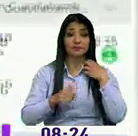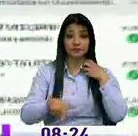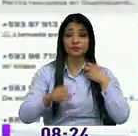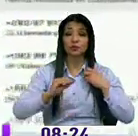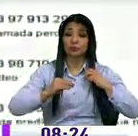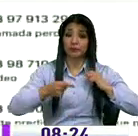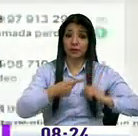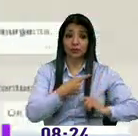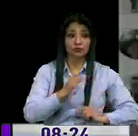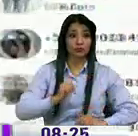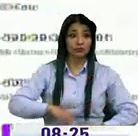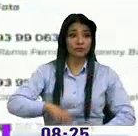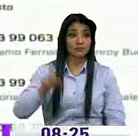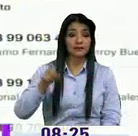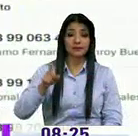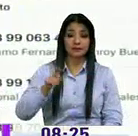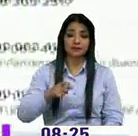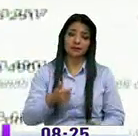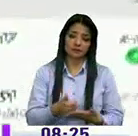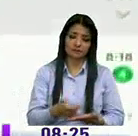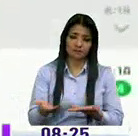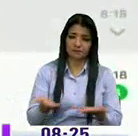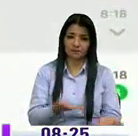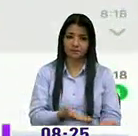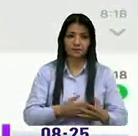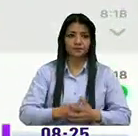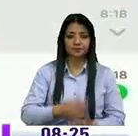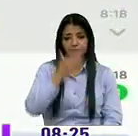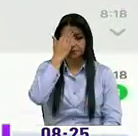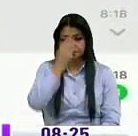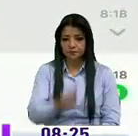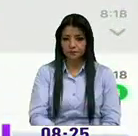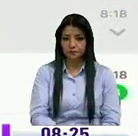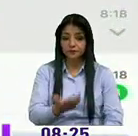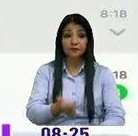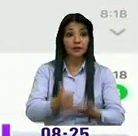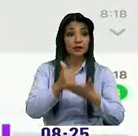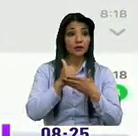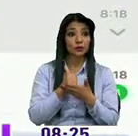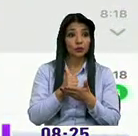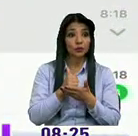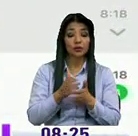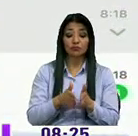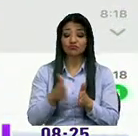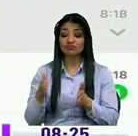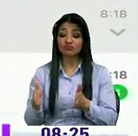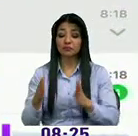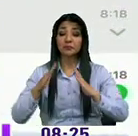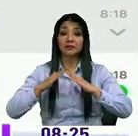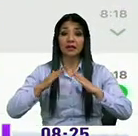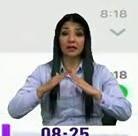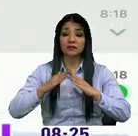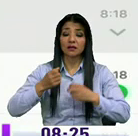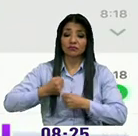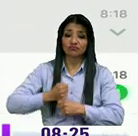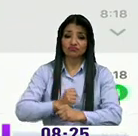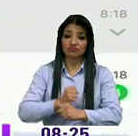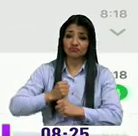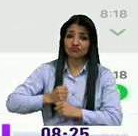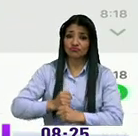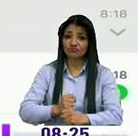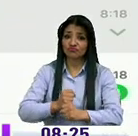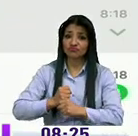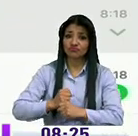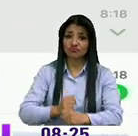pantalla, necesita mejores días. Buenos días, señores TVC, solicito a mi hijo informando ya que al lado de mi casa hay un aserradero y no sé si está permitido